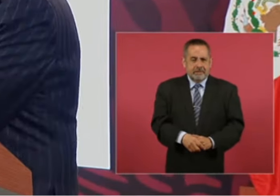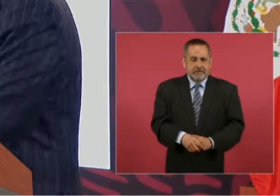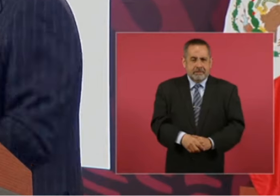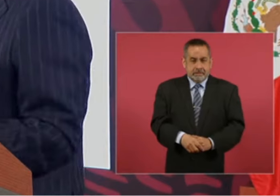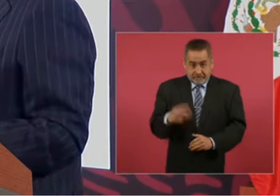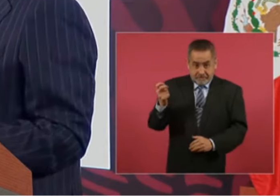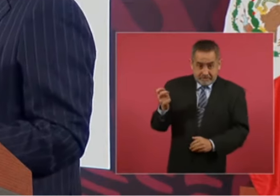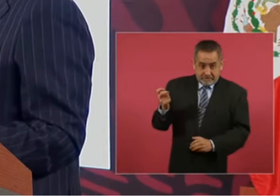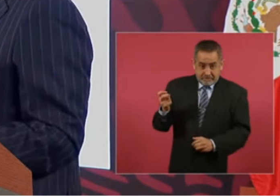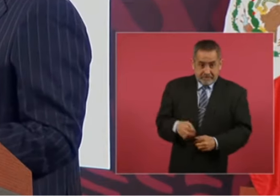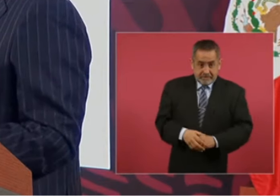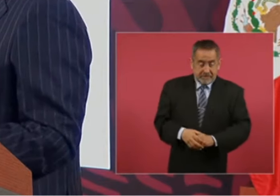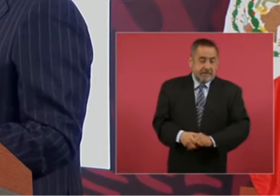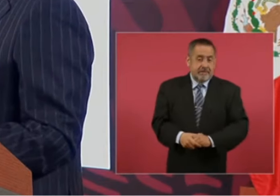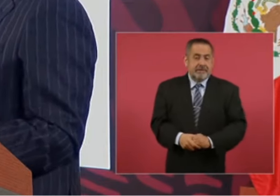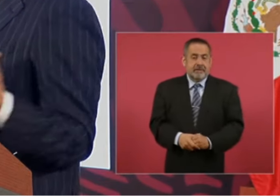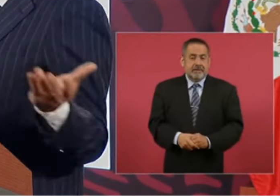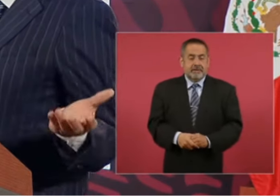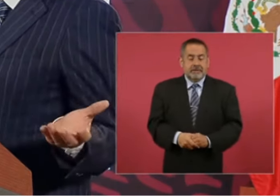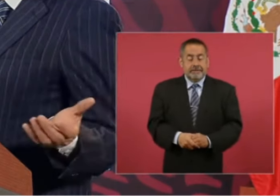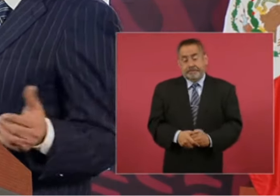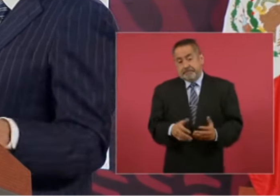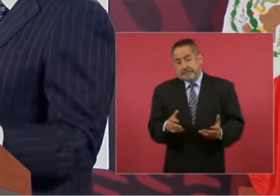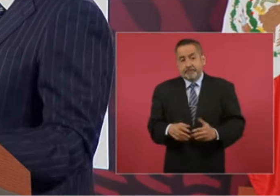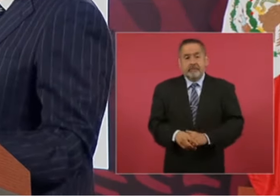Es ese. Nada más que